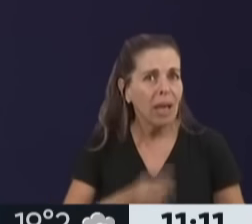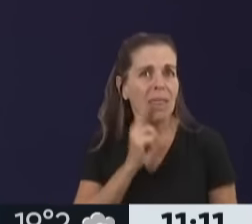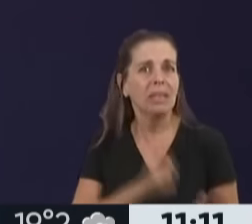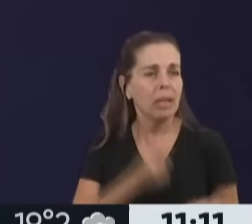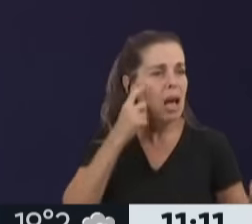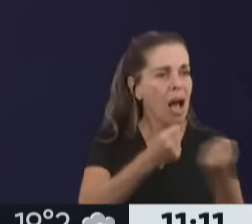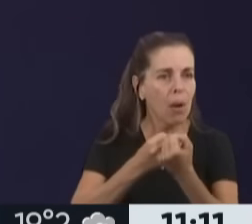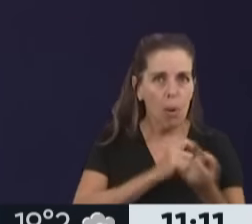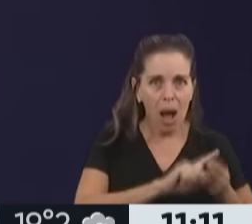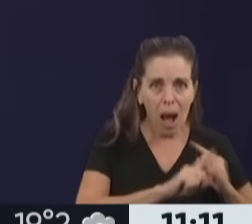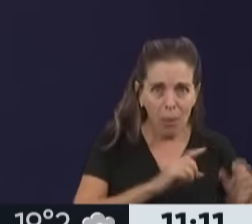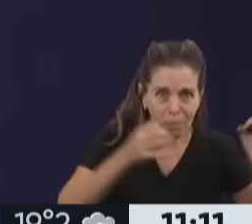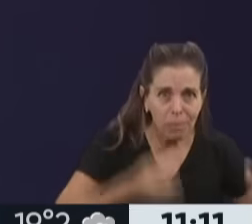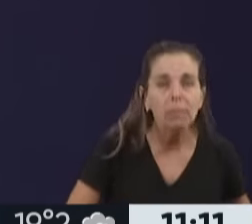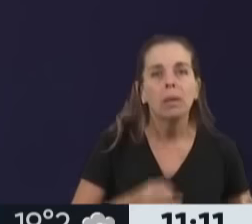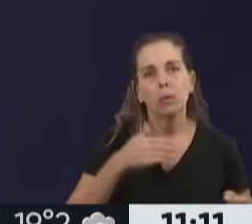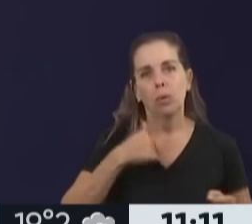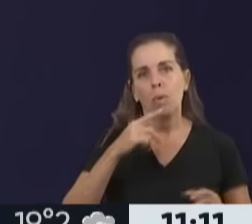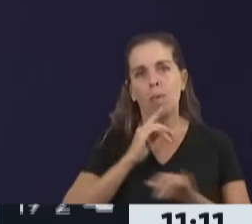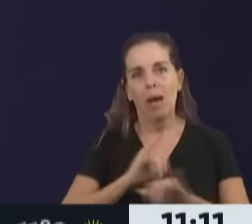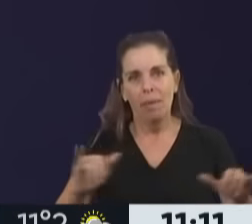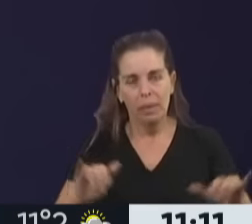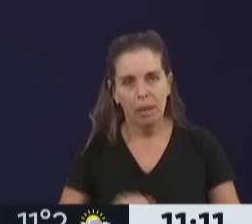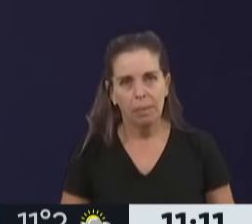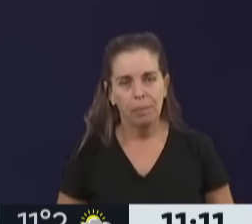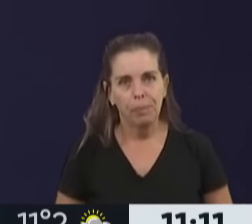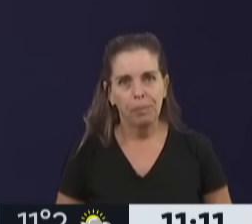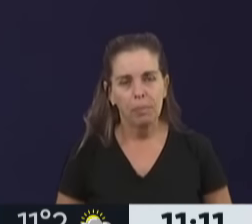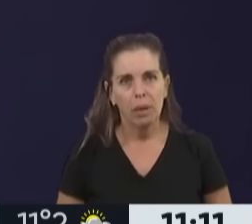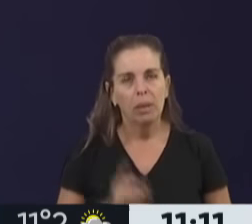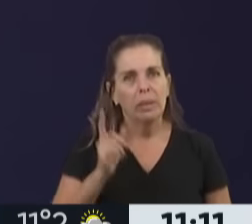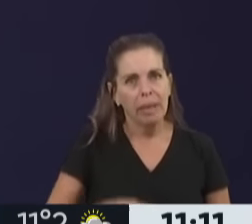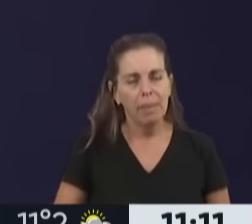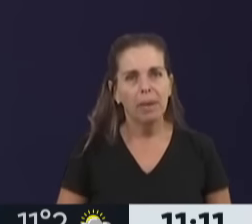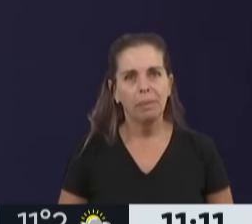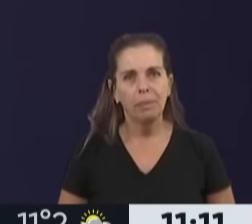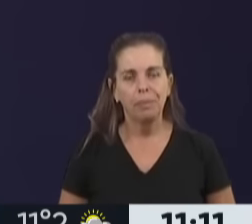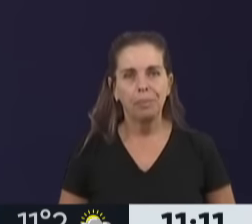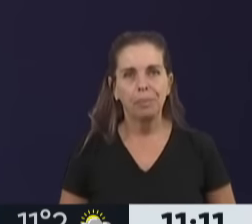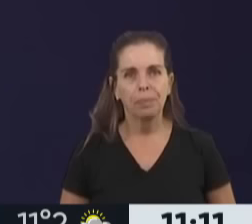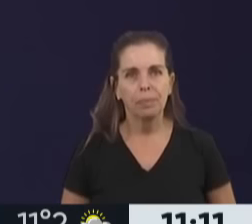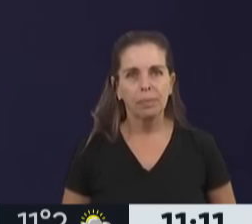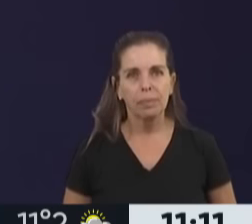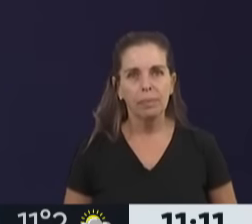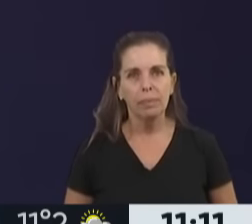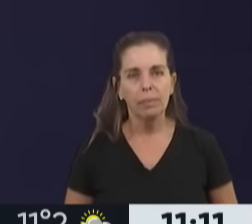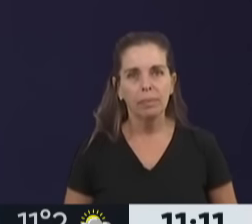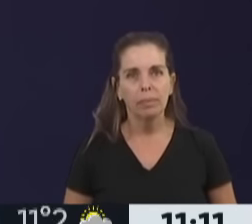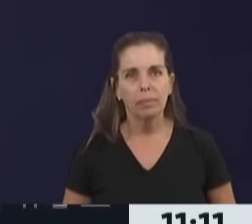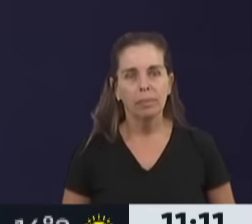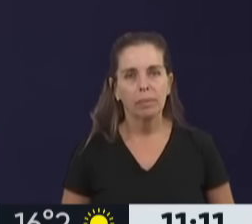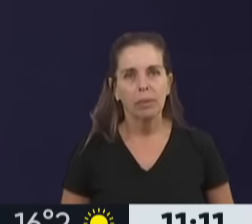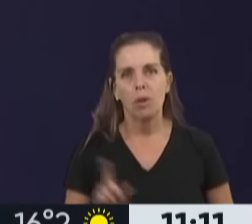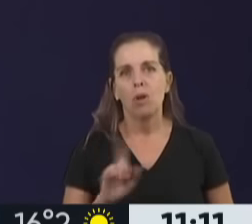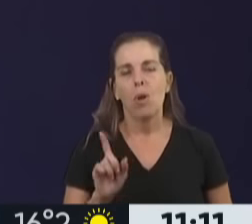ocurra Por supuesto que se los voy a comunicar y además de esto eh No solo pasa